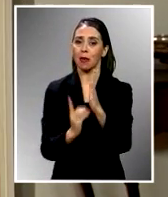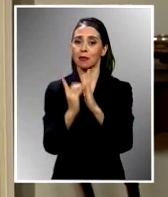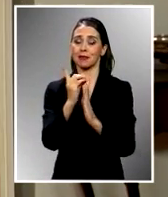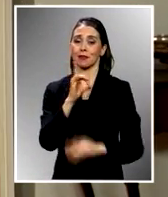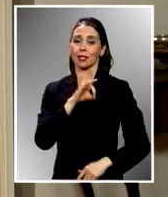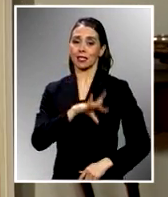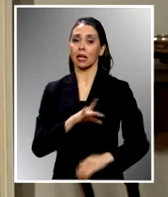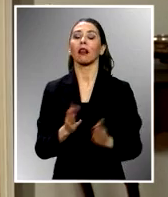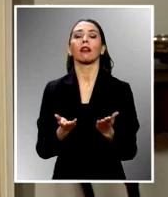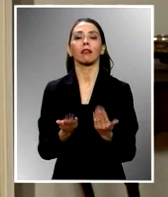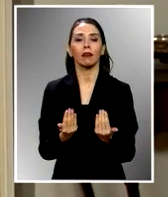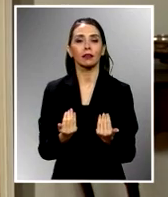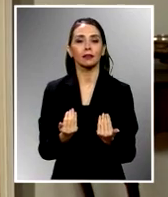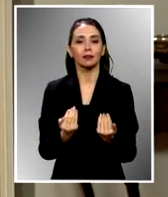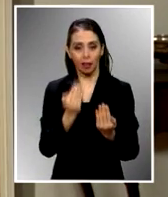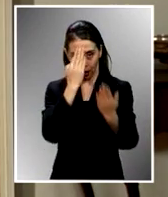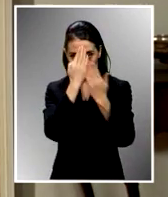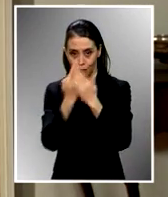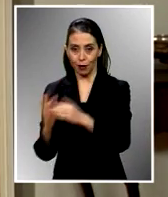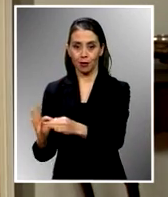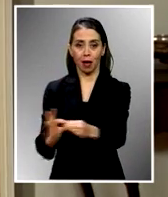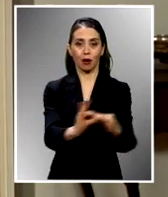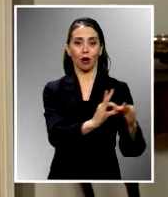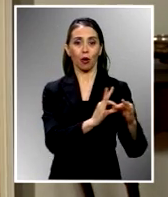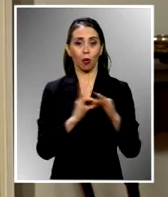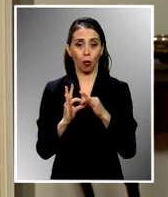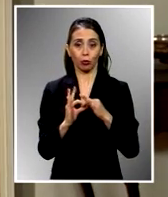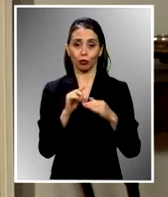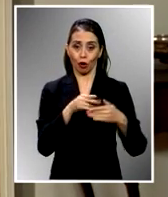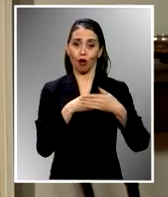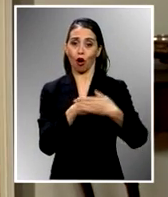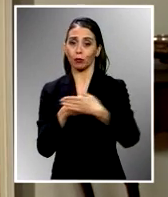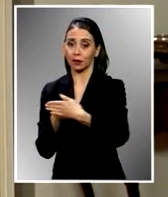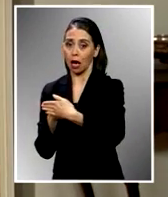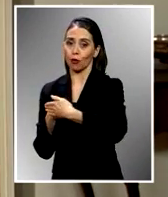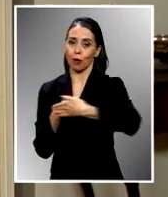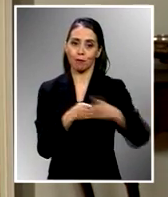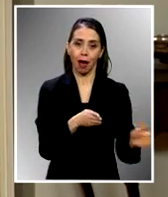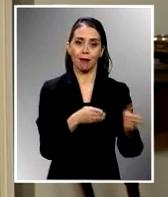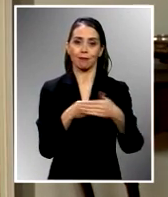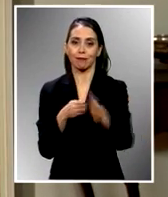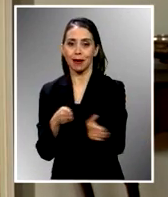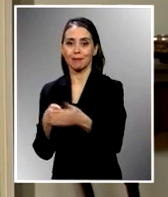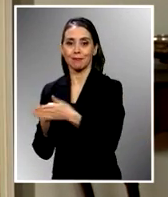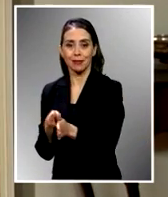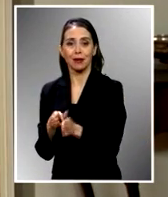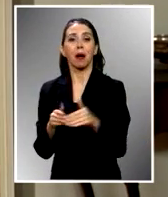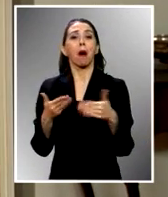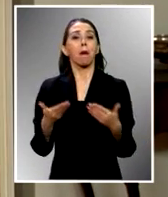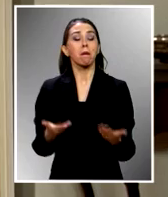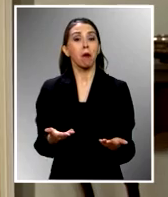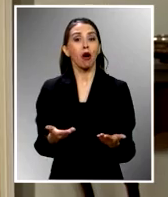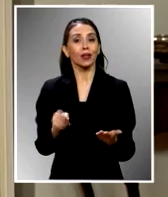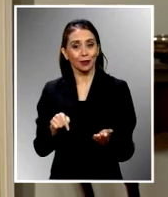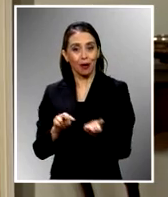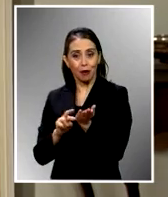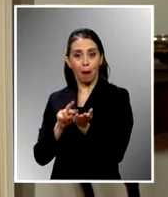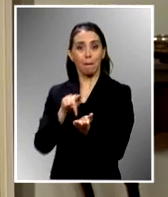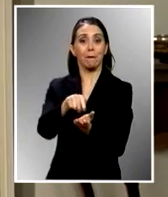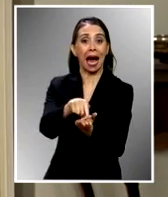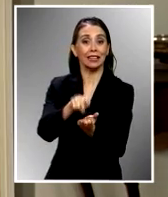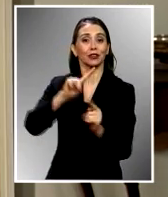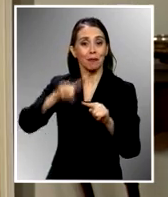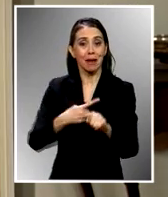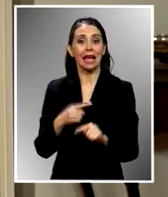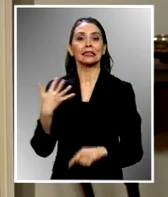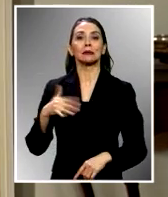chile requieren que enfrentemos Unidos estos obstáculos Y los superemos es por eso que hoy damos un pas pas más un paso